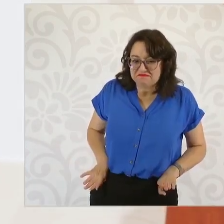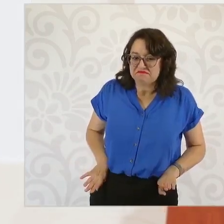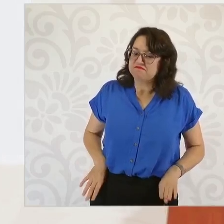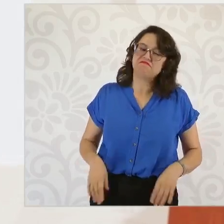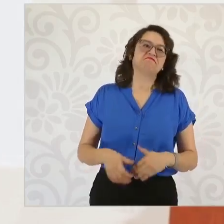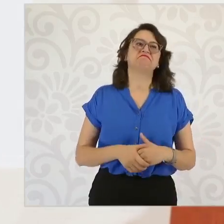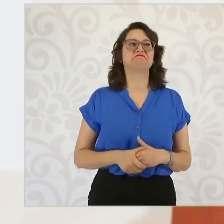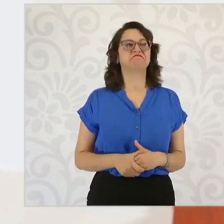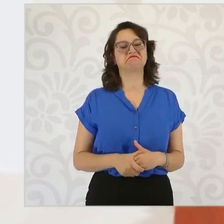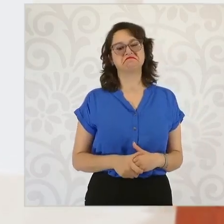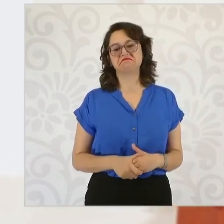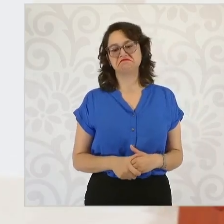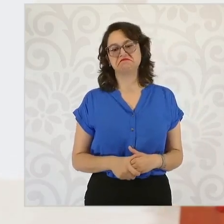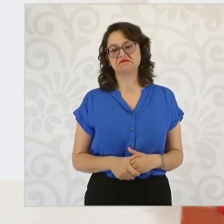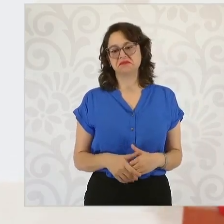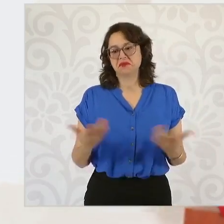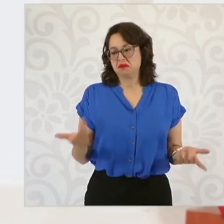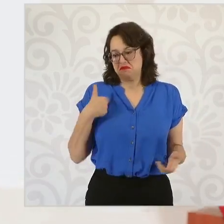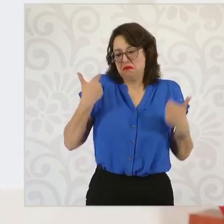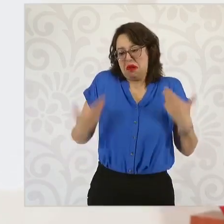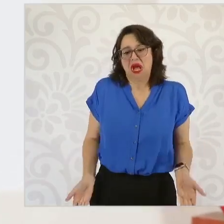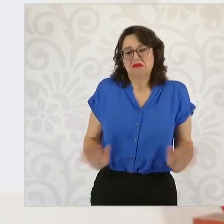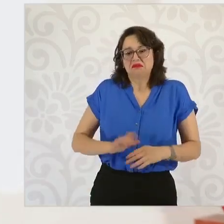me parece que ¿para qué se reúnen conmigo?